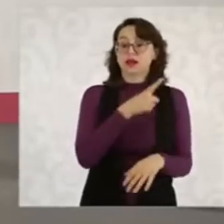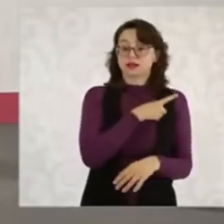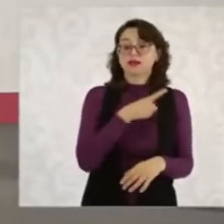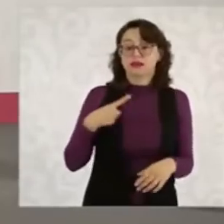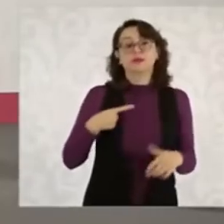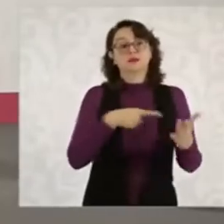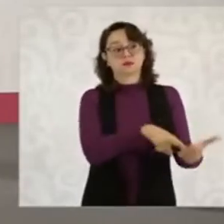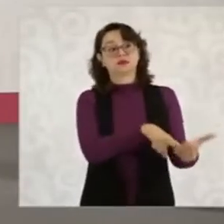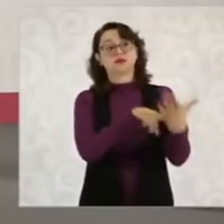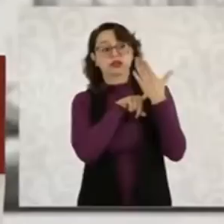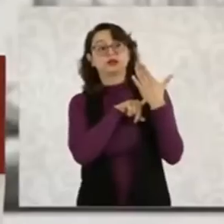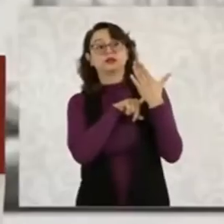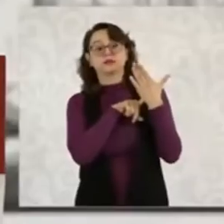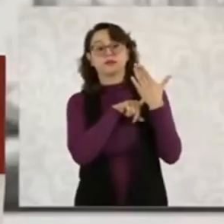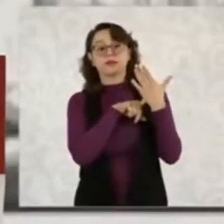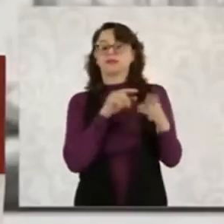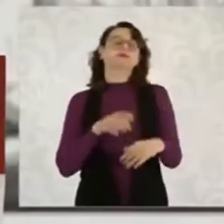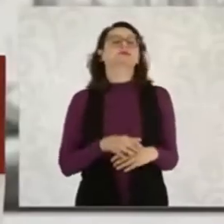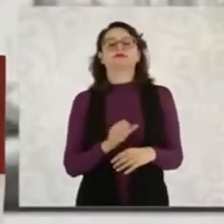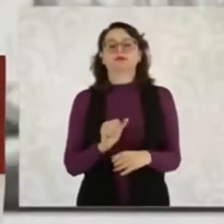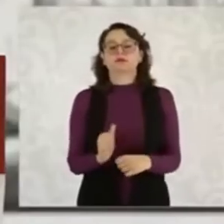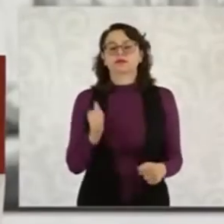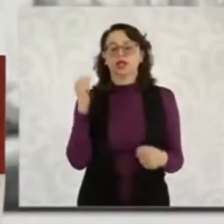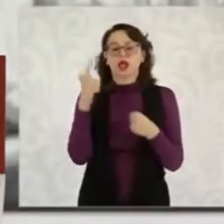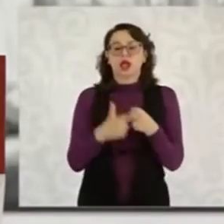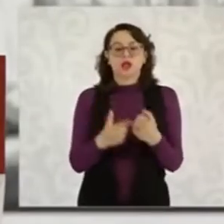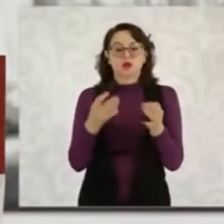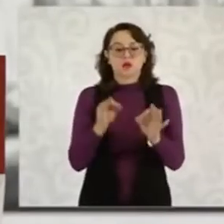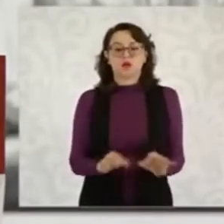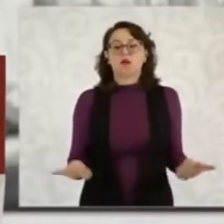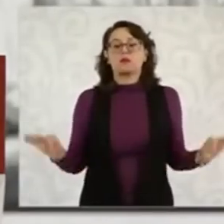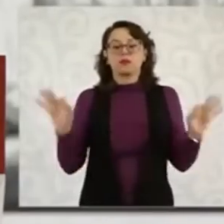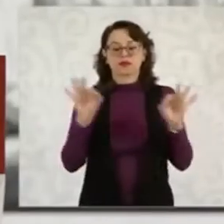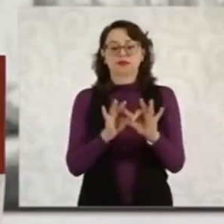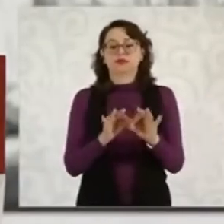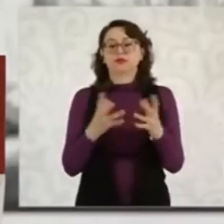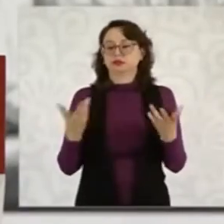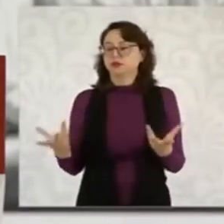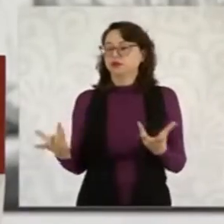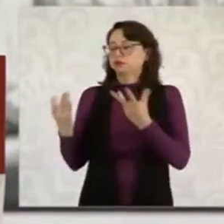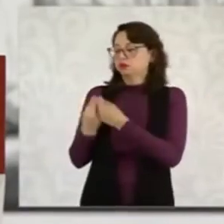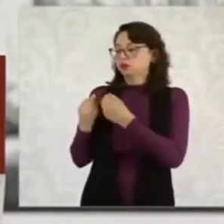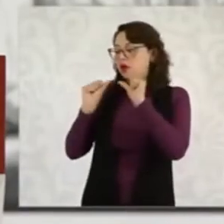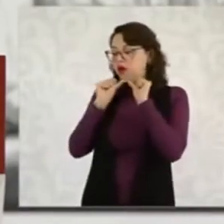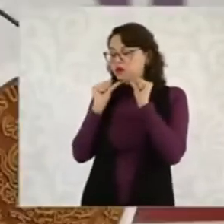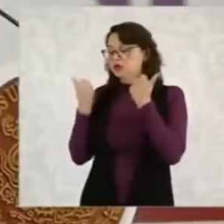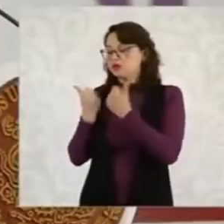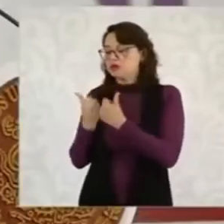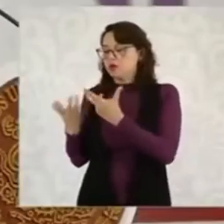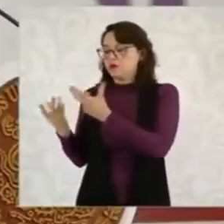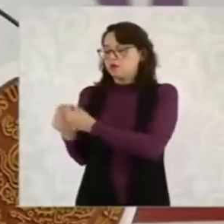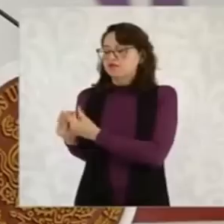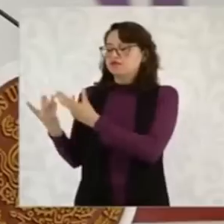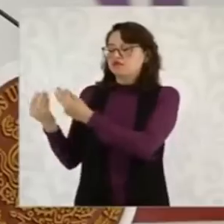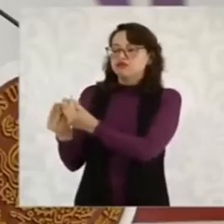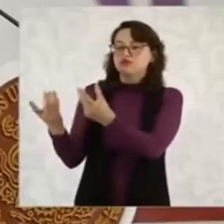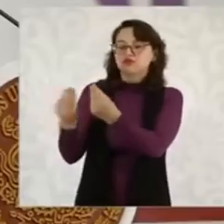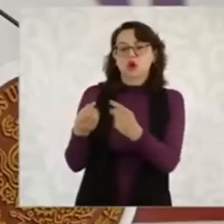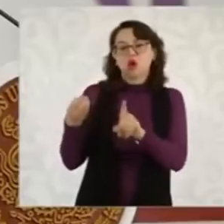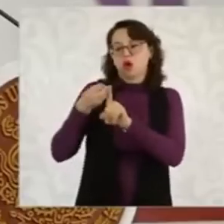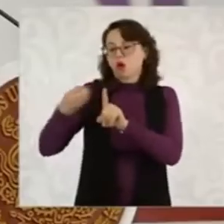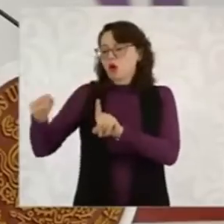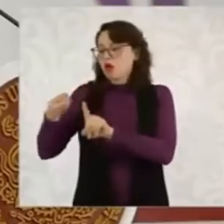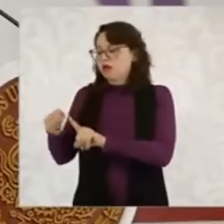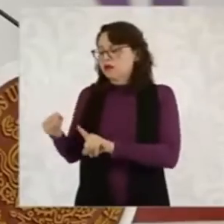trabajadores. Algo muy fundamental que garantiza la libertad de asociación. Hoy podremos organizarnos para